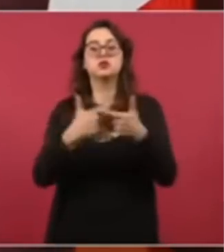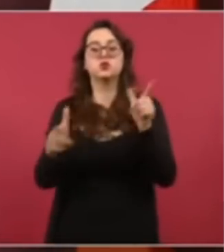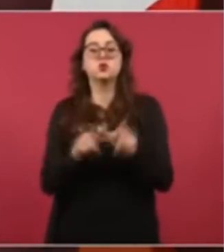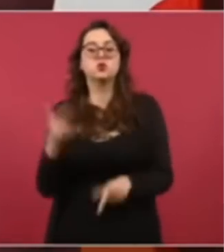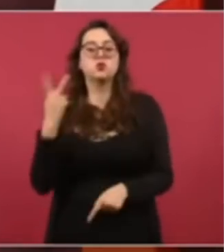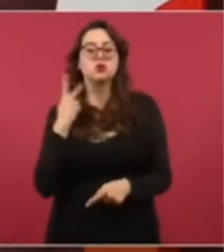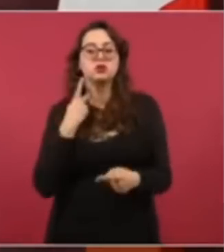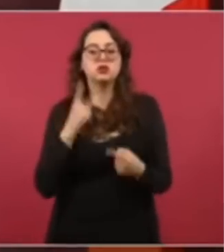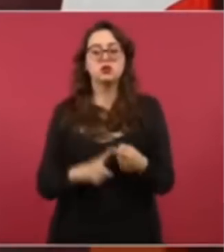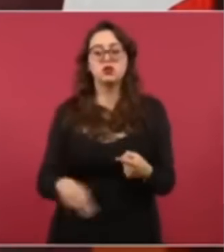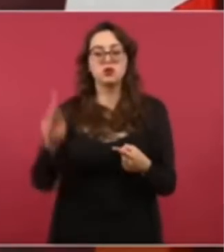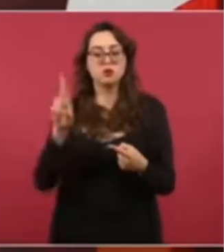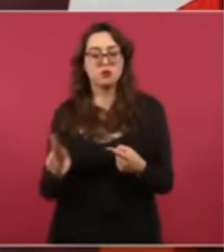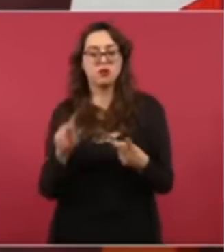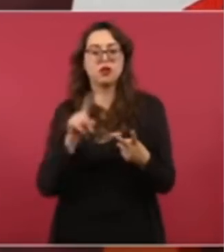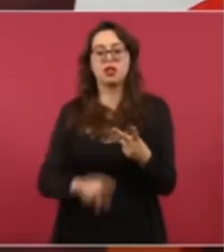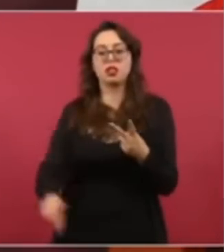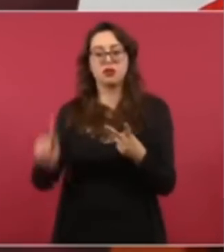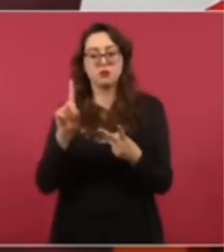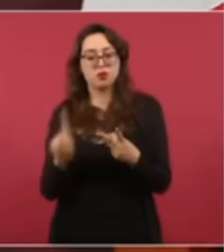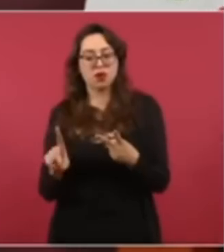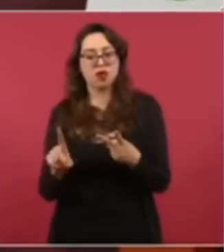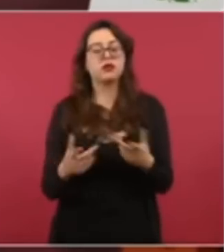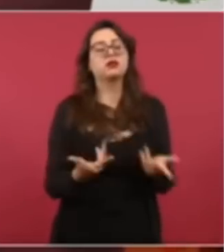pidieron que yo